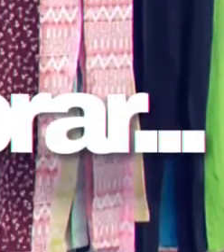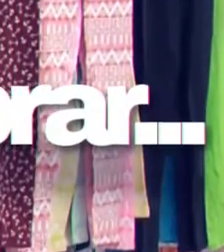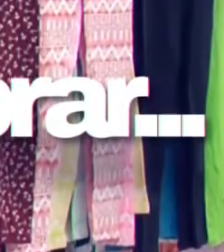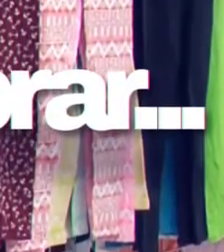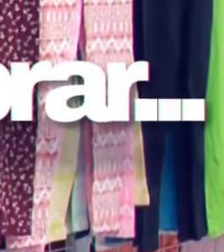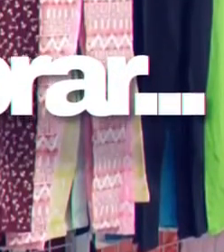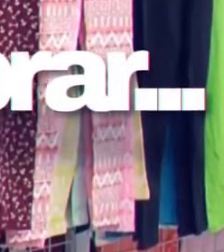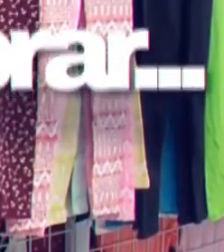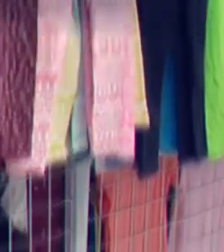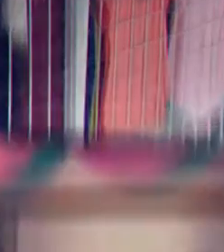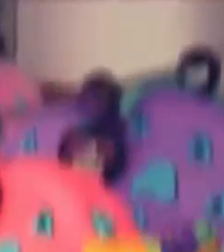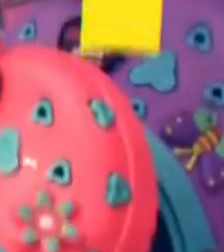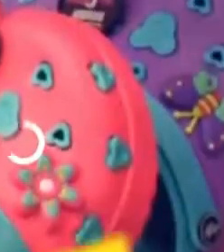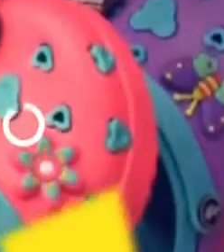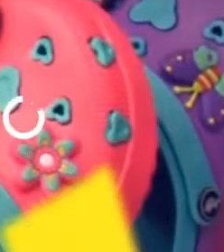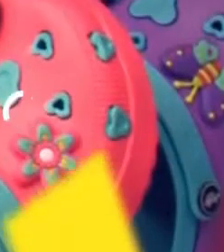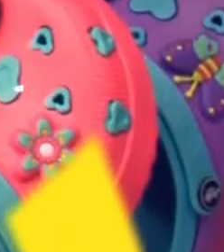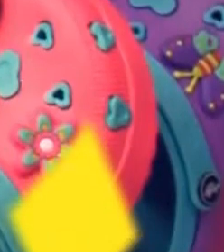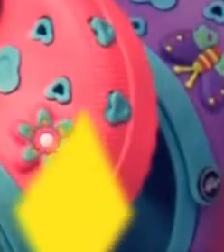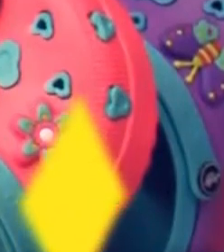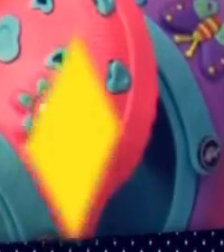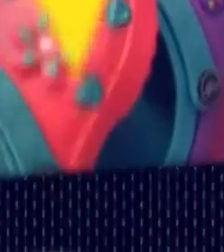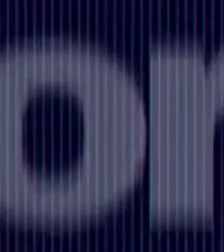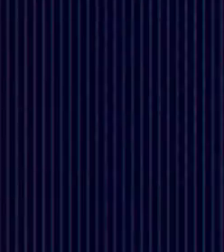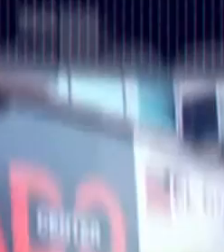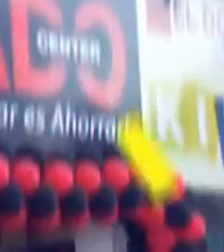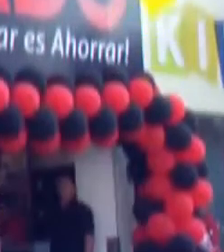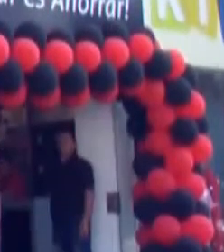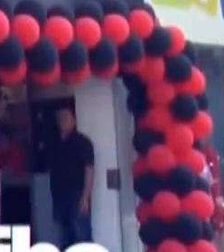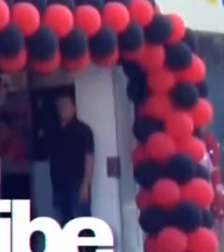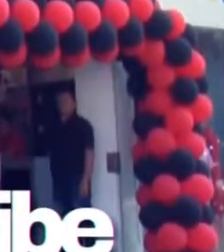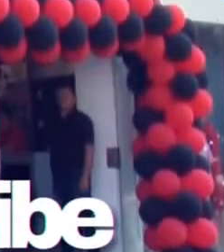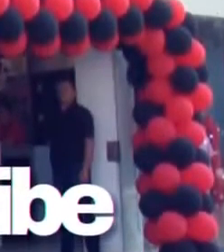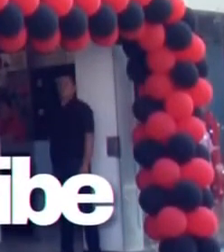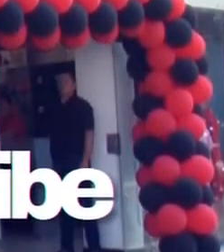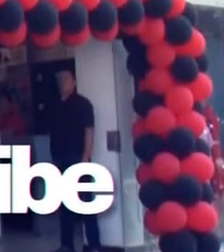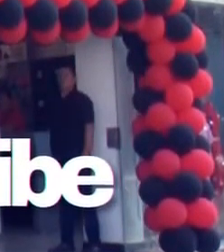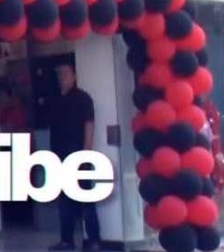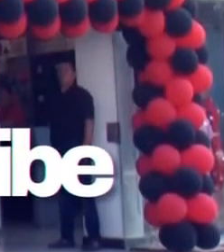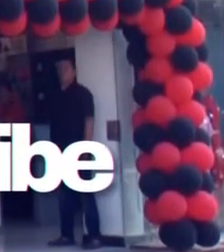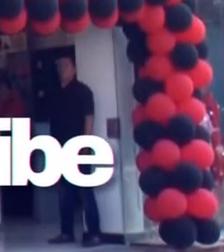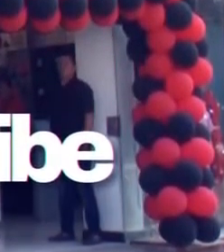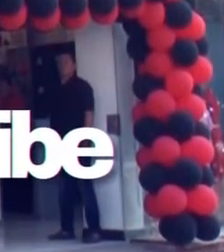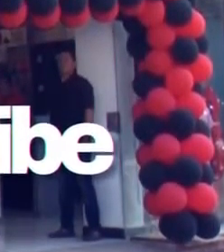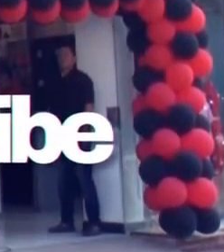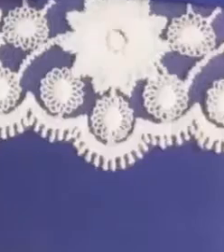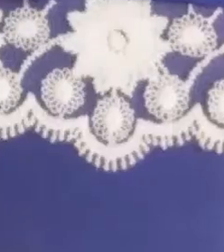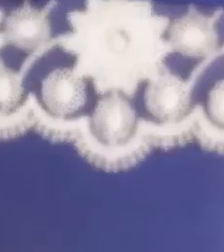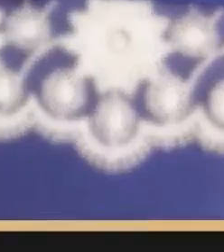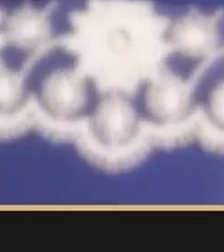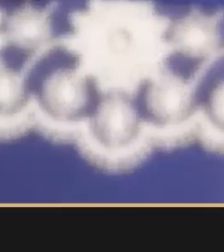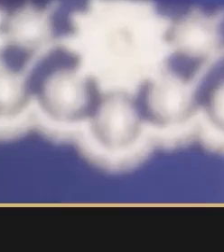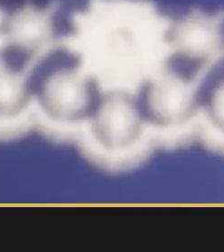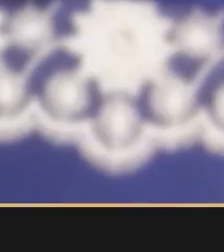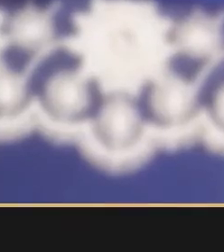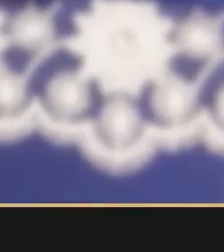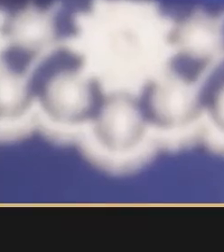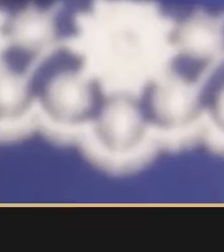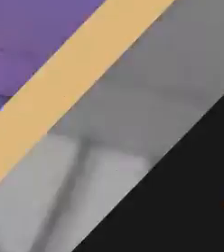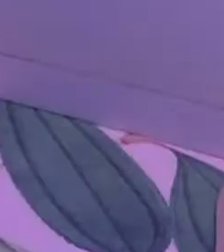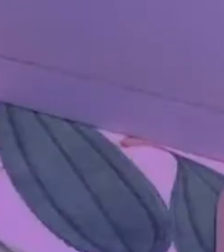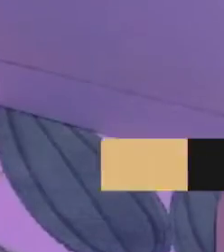dorado centre donde comprar es ahorrar frente al parque uribe el dorado center calígrafos